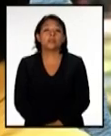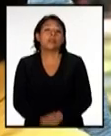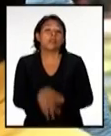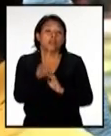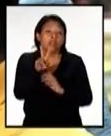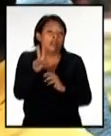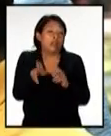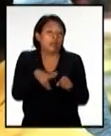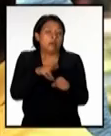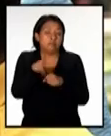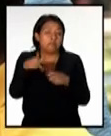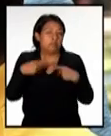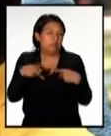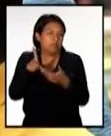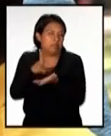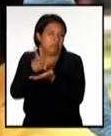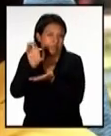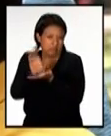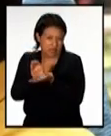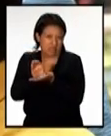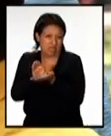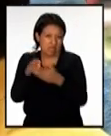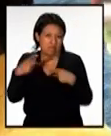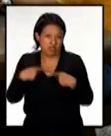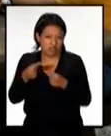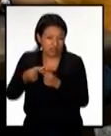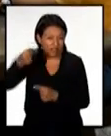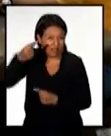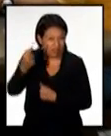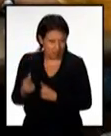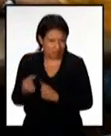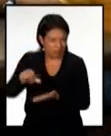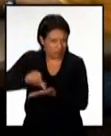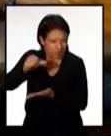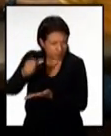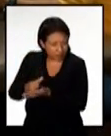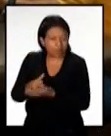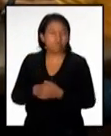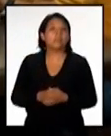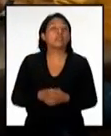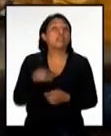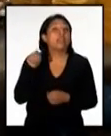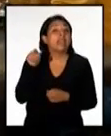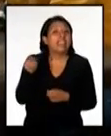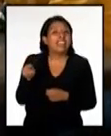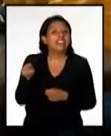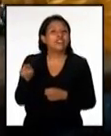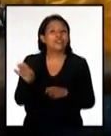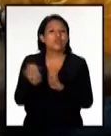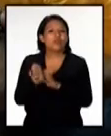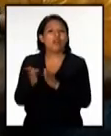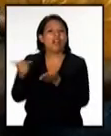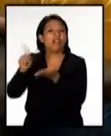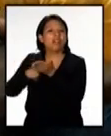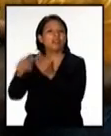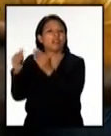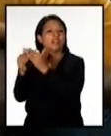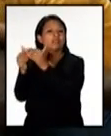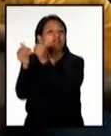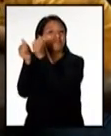Normalmente las personas con discapacidad y talla baja, no se diga, la mayoría se excluyen en su casa, no quieren